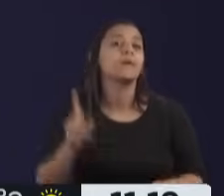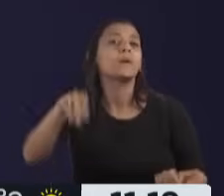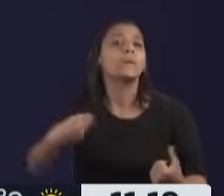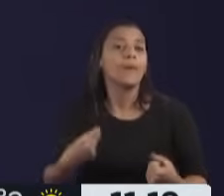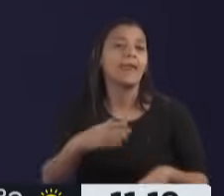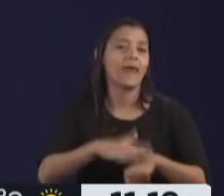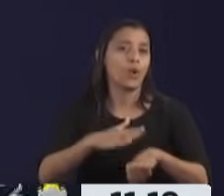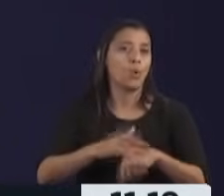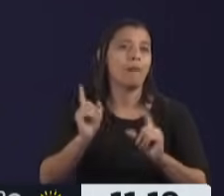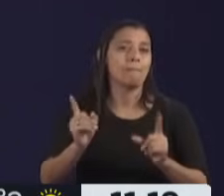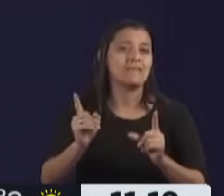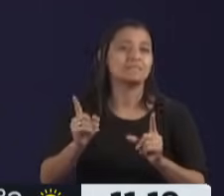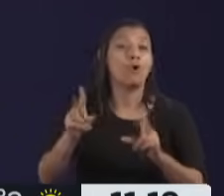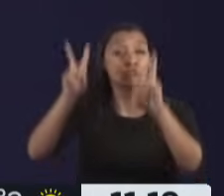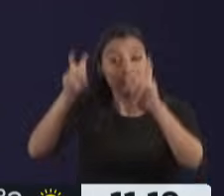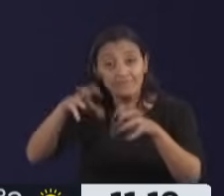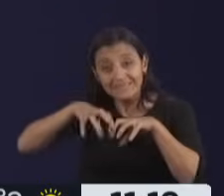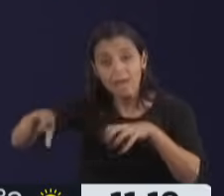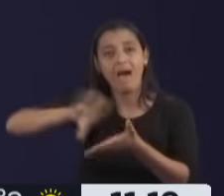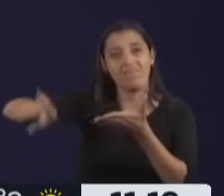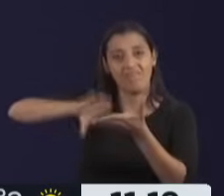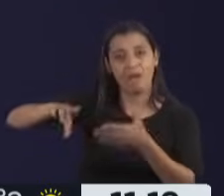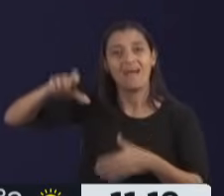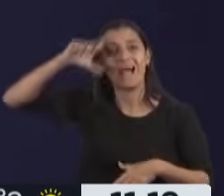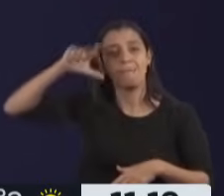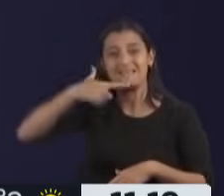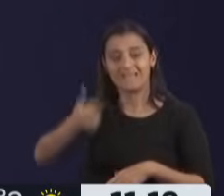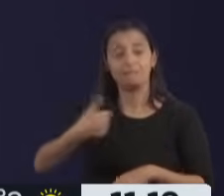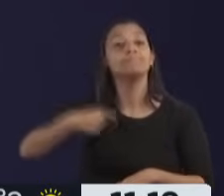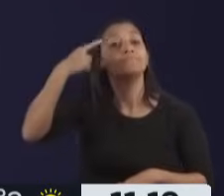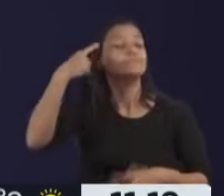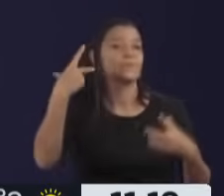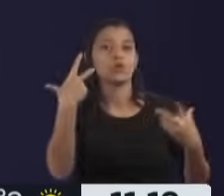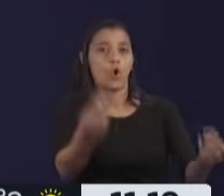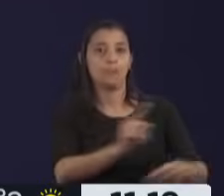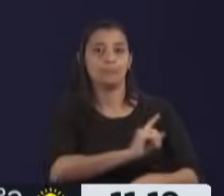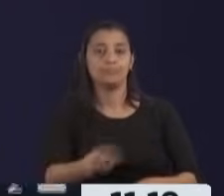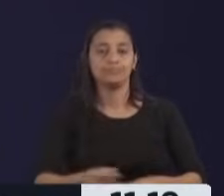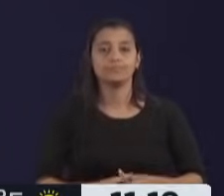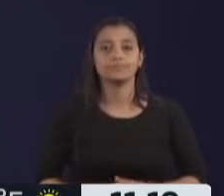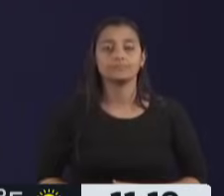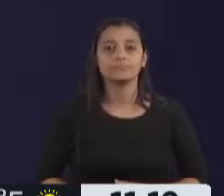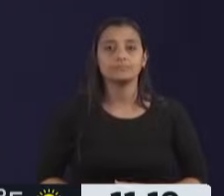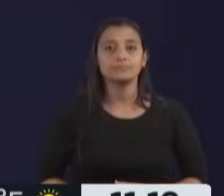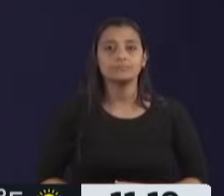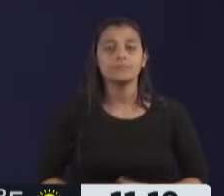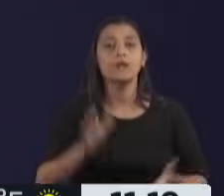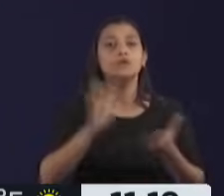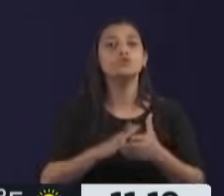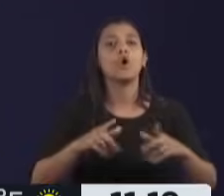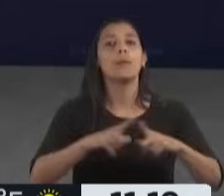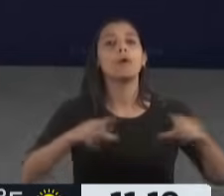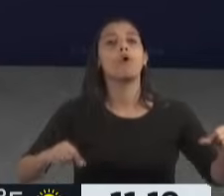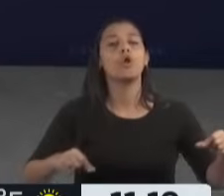provenga de esta cuestión de la deuda con Camesa. Absolutamente no. ¿Sabía del bono a